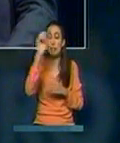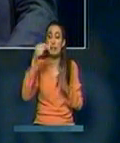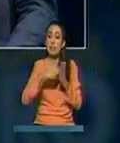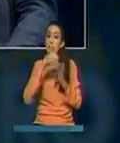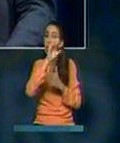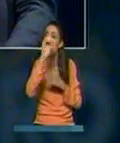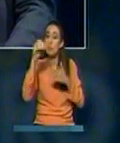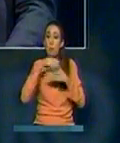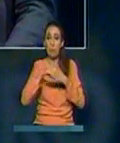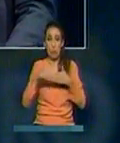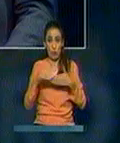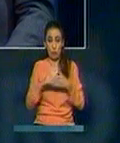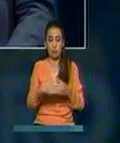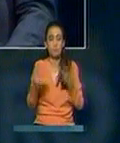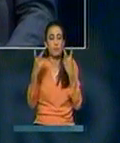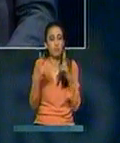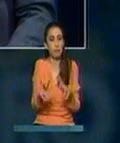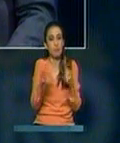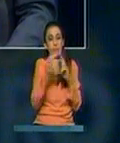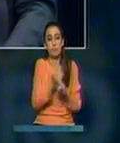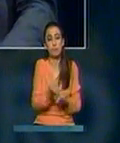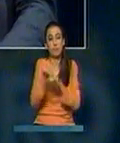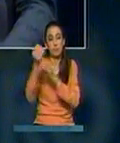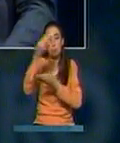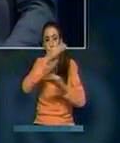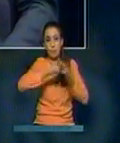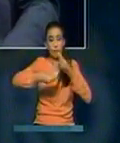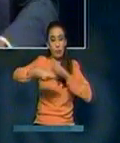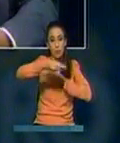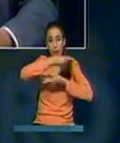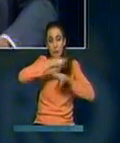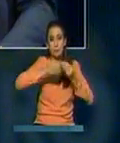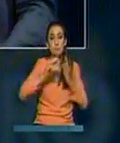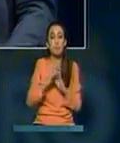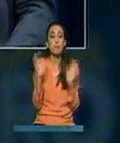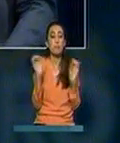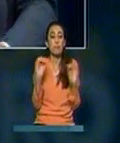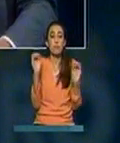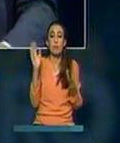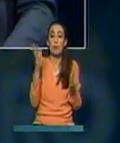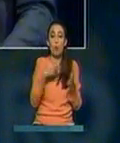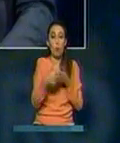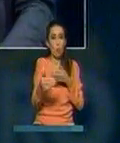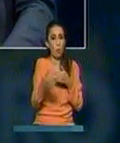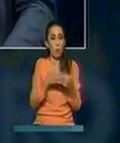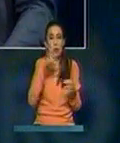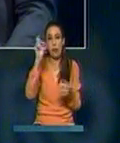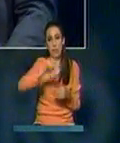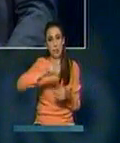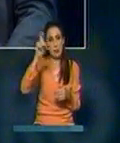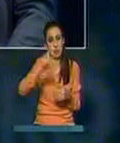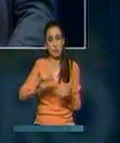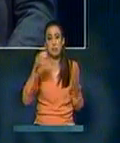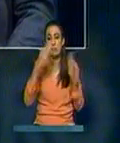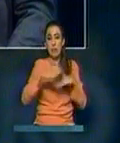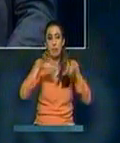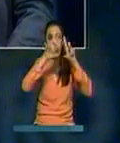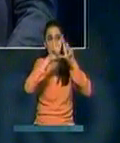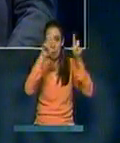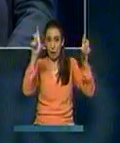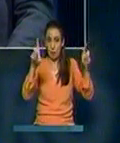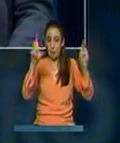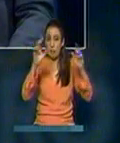Tenemos recursos que pueden ser invertidos en maquinaria o en cualquiera de las situaciones que necesita hoy por hoy un emprendedor o